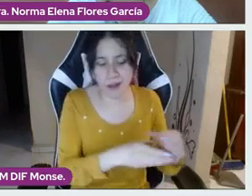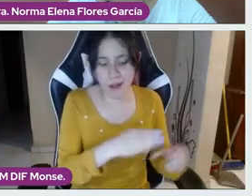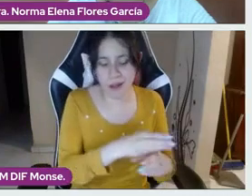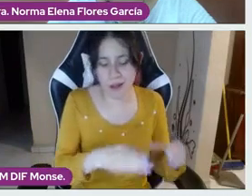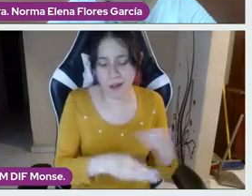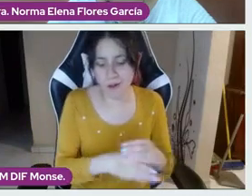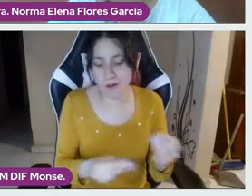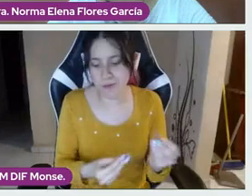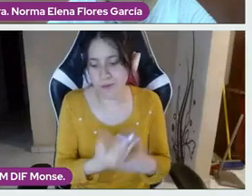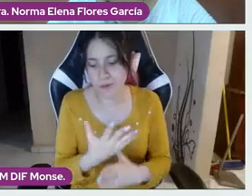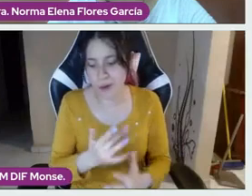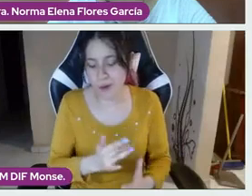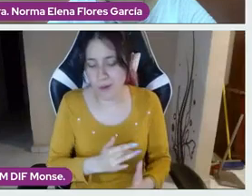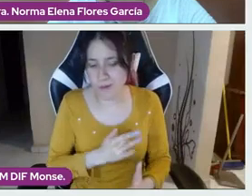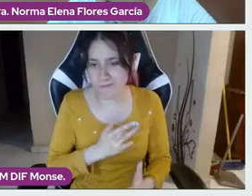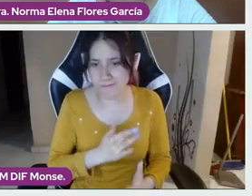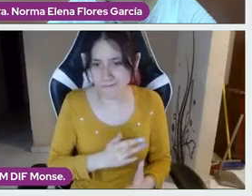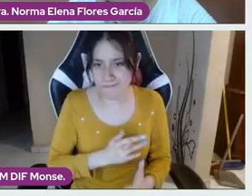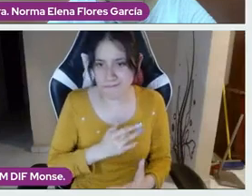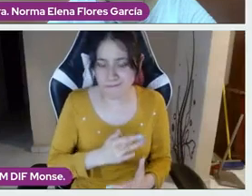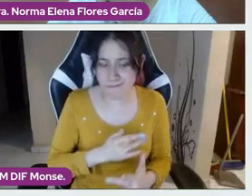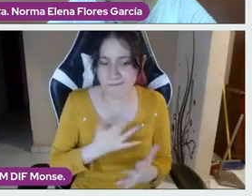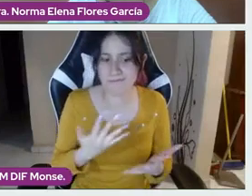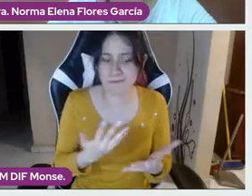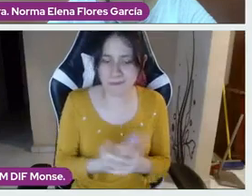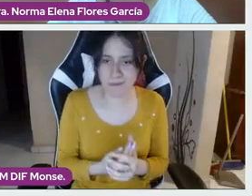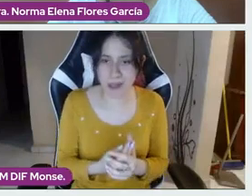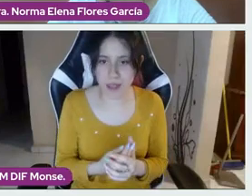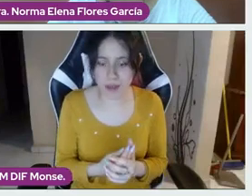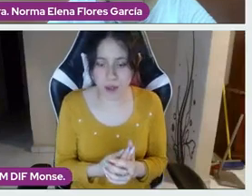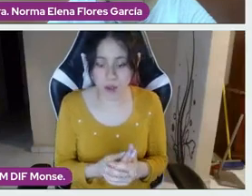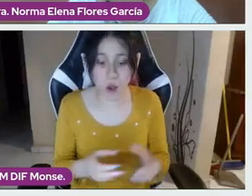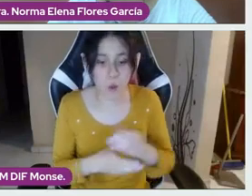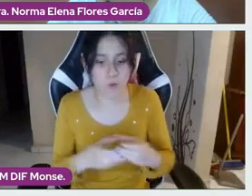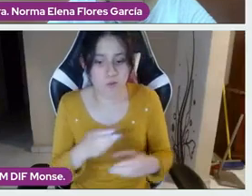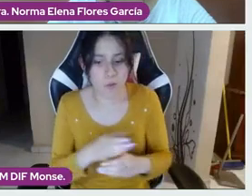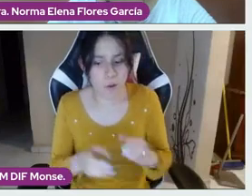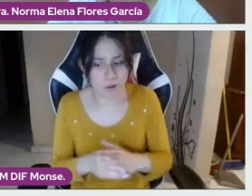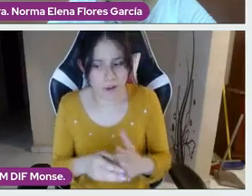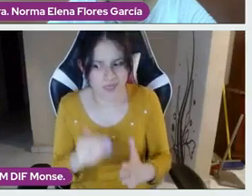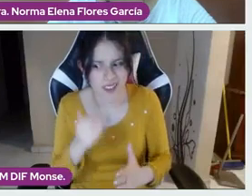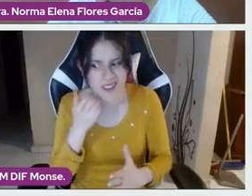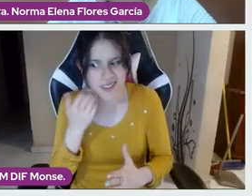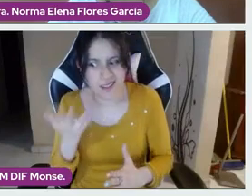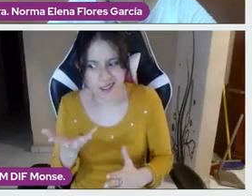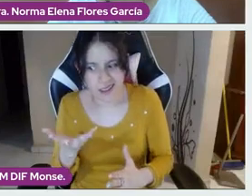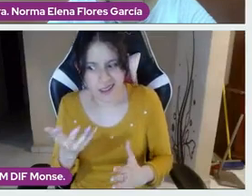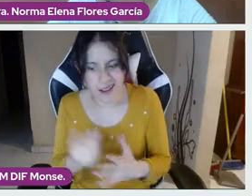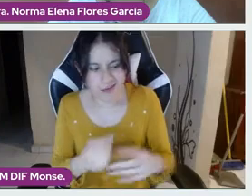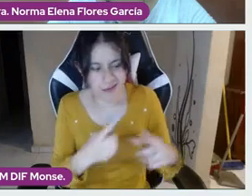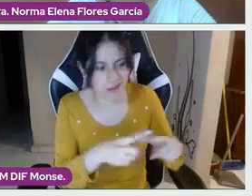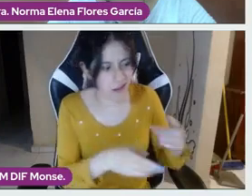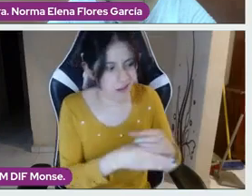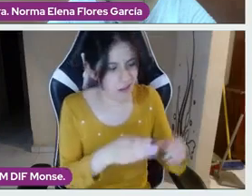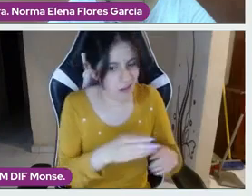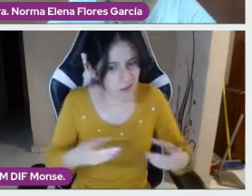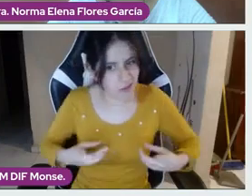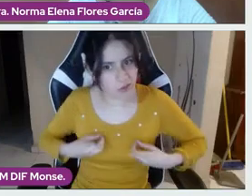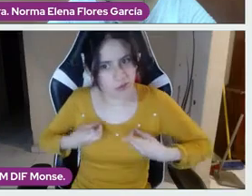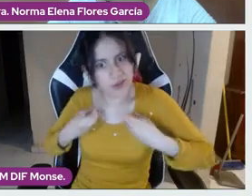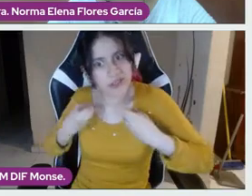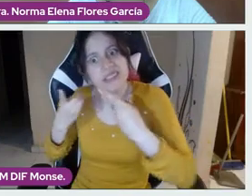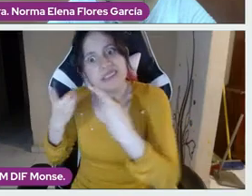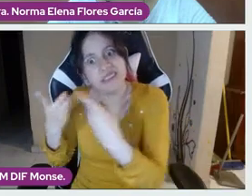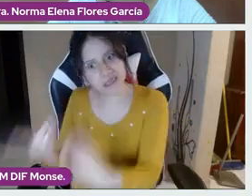todo, lo que hablaba Irene, ¿no? De darle, ¿no? De querer cubrir, de quererles darles de más,